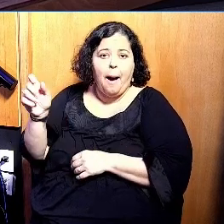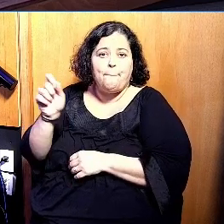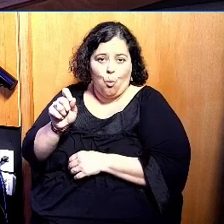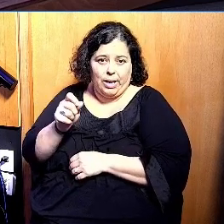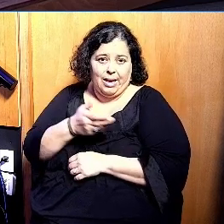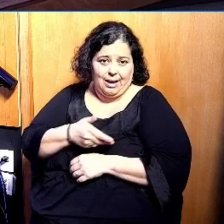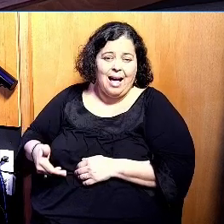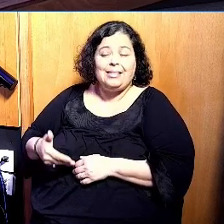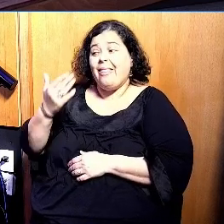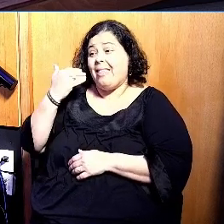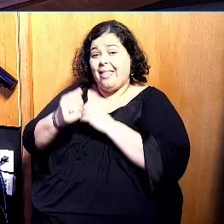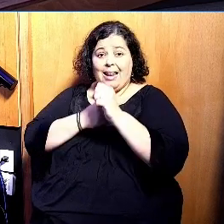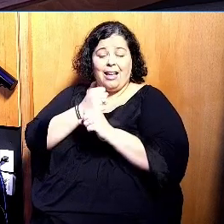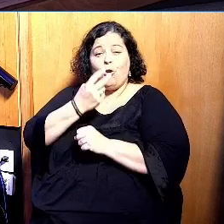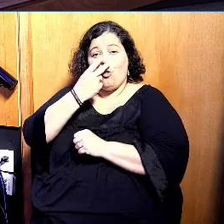el 2007.